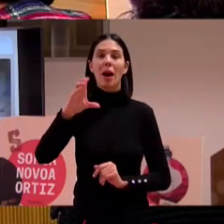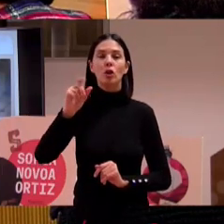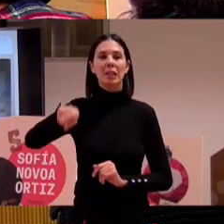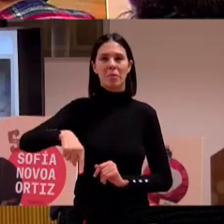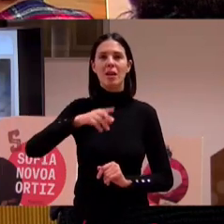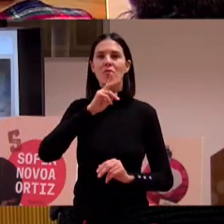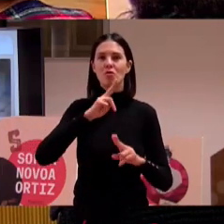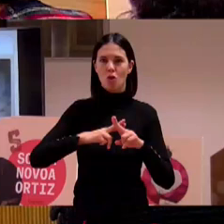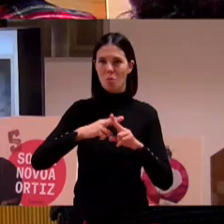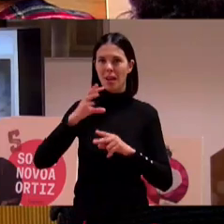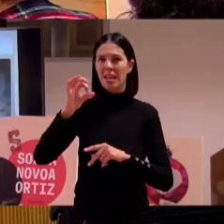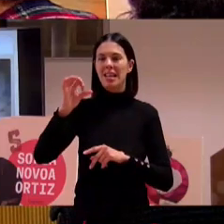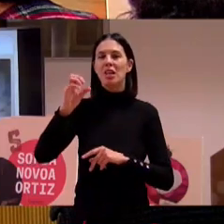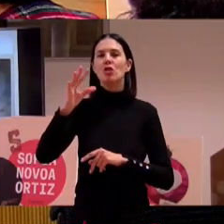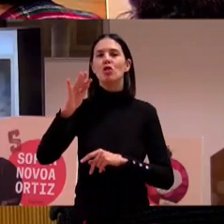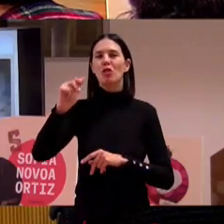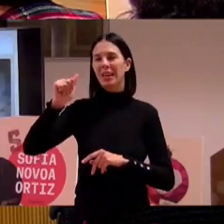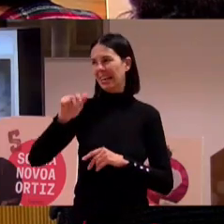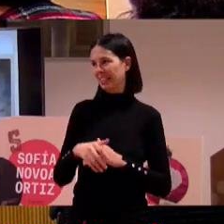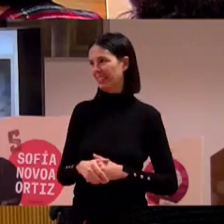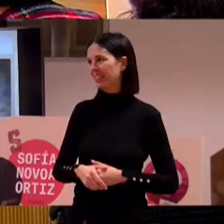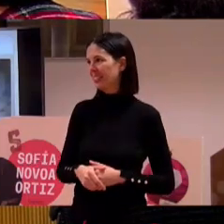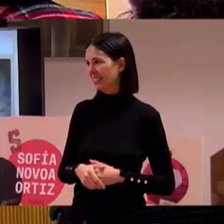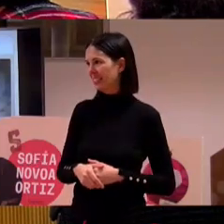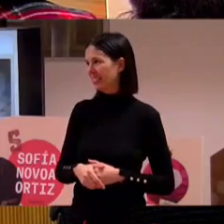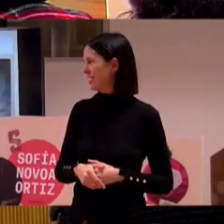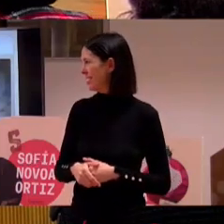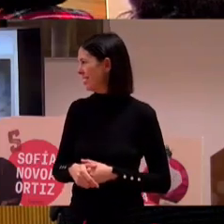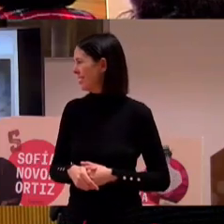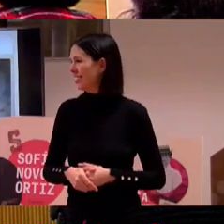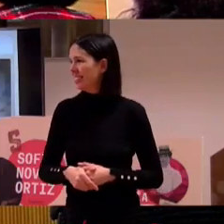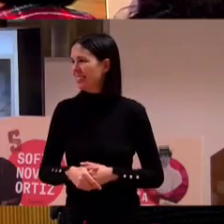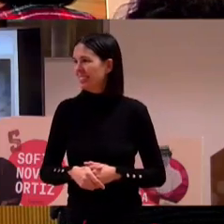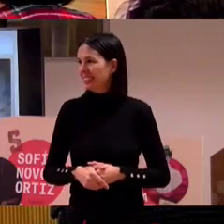Sofía de Segundo. E non será a última, seguro.